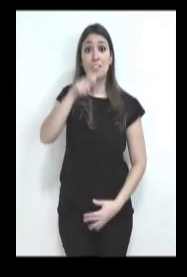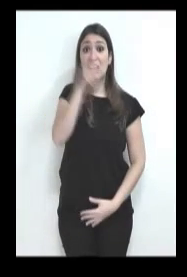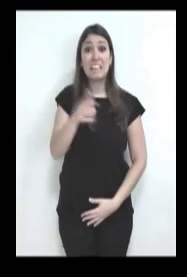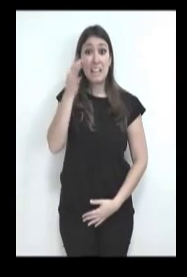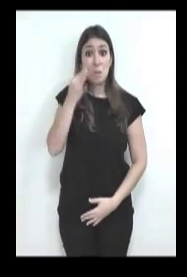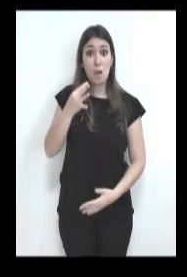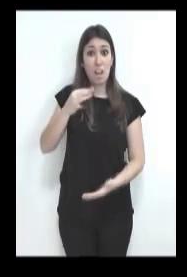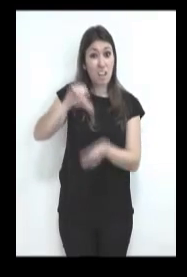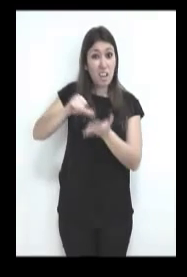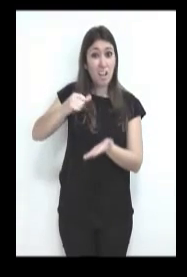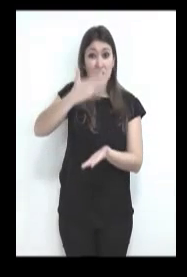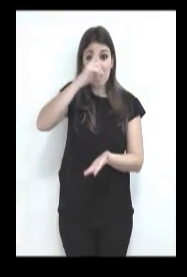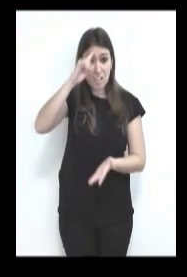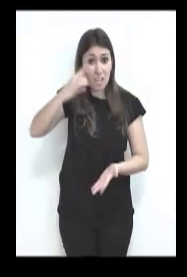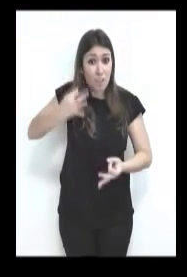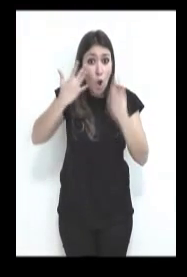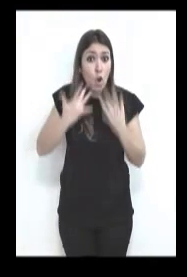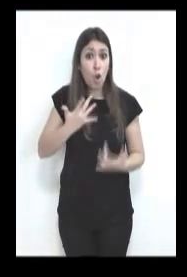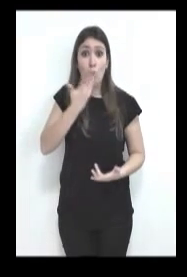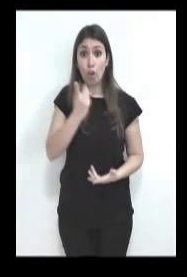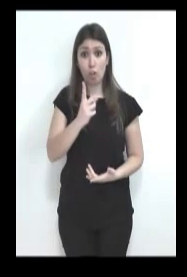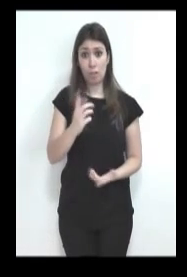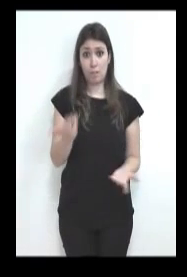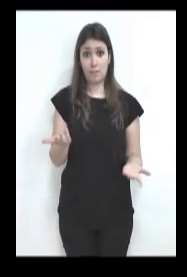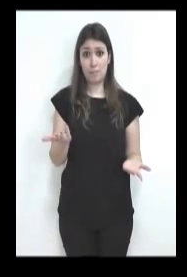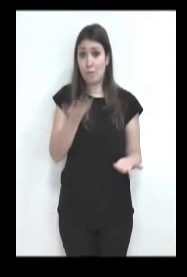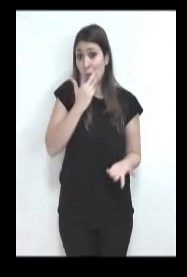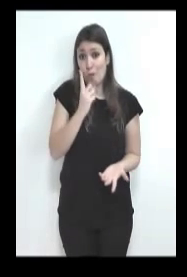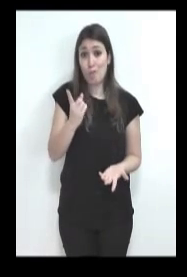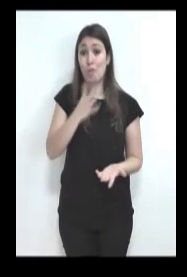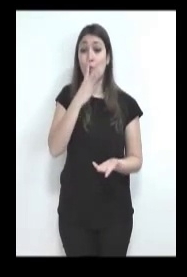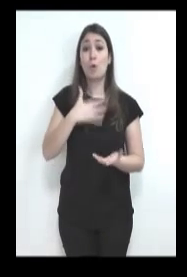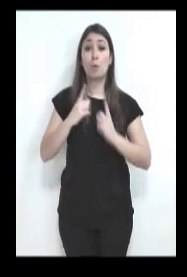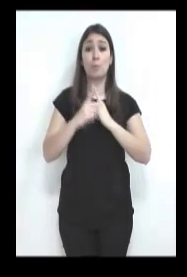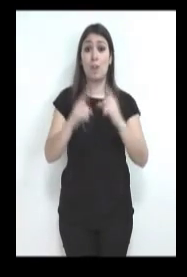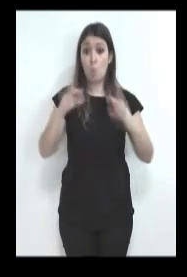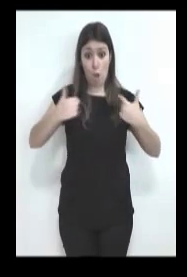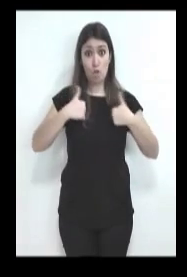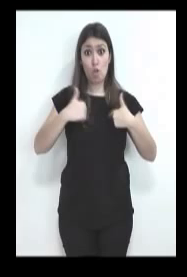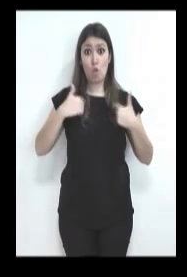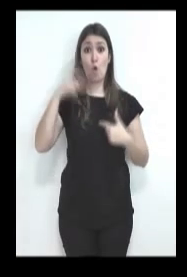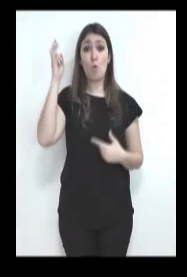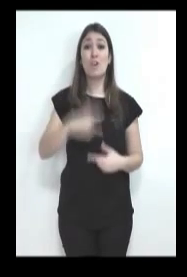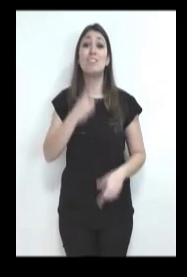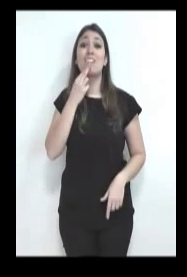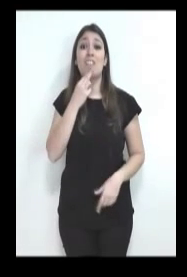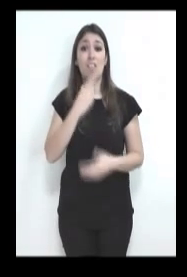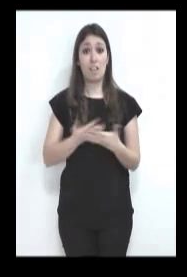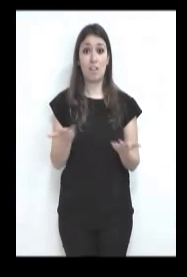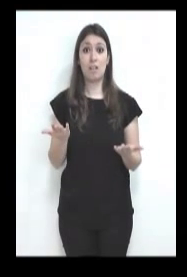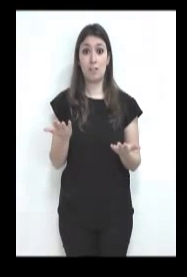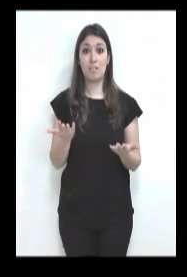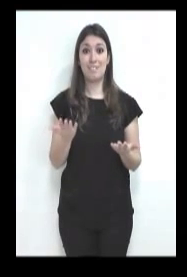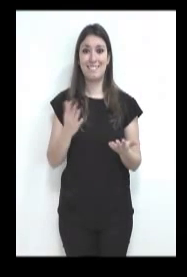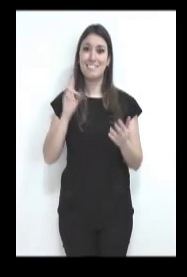ciudad a priori, vamos a partir de ese principio, lo suponer, no la conocen, vienen, como es mi caso, yo vengo de Santander, que es también una